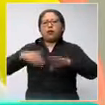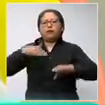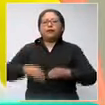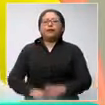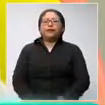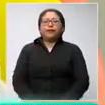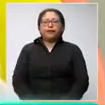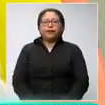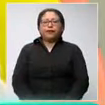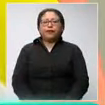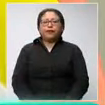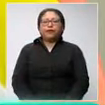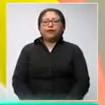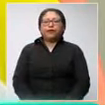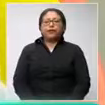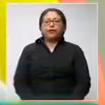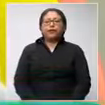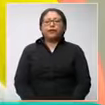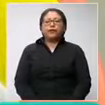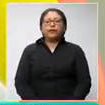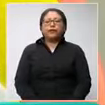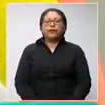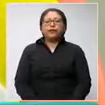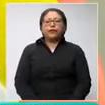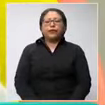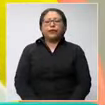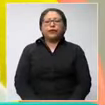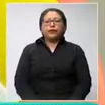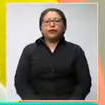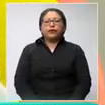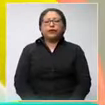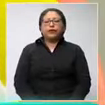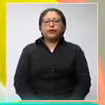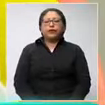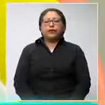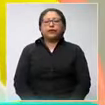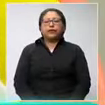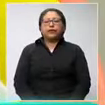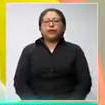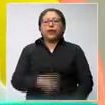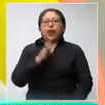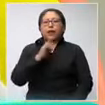temas. Respecto del saneamiento de las denuncias que hay, tanto de los que